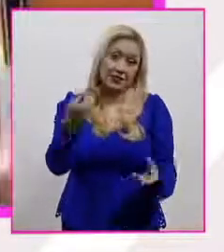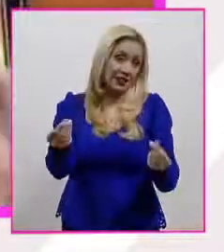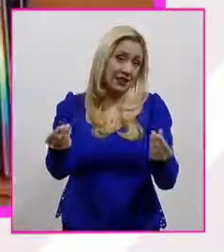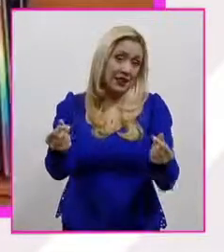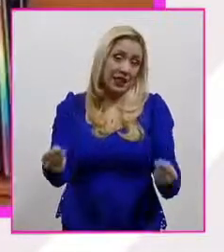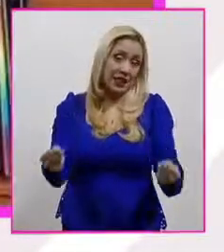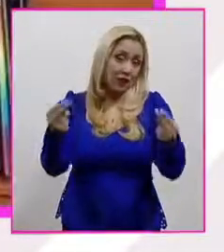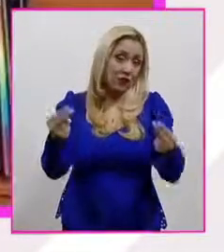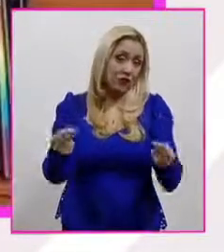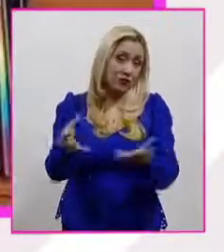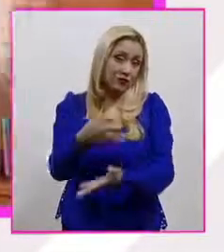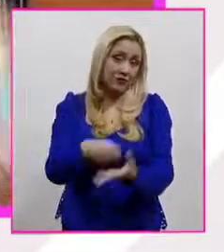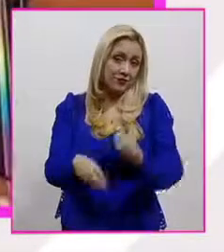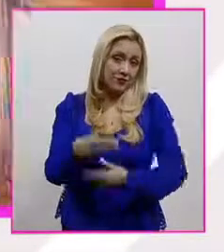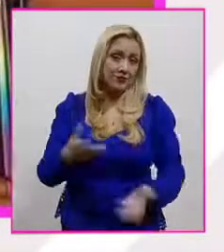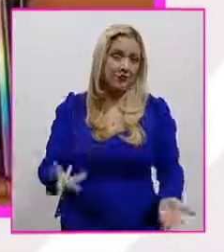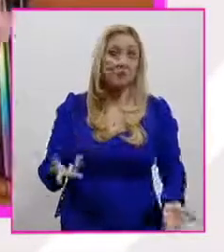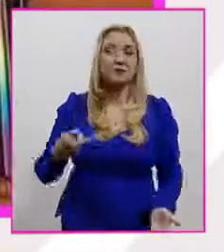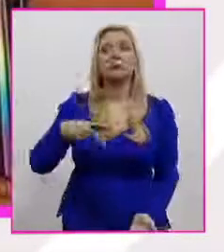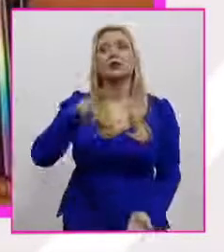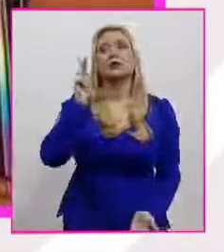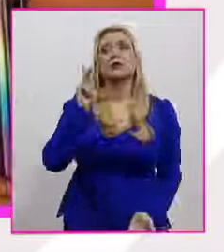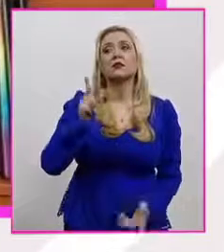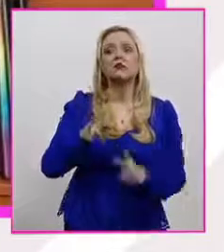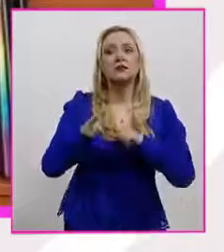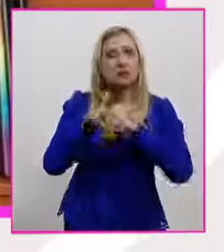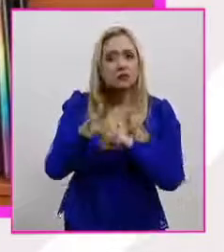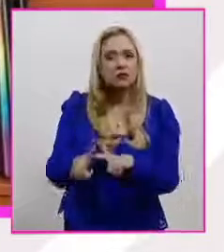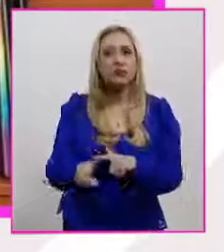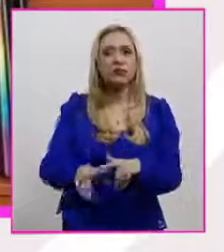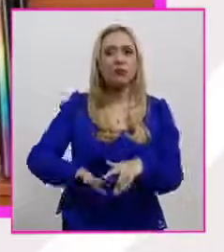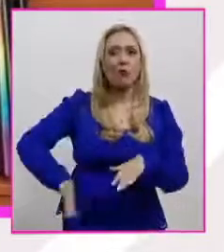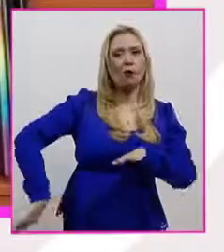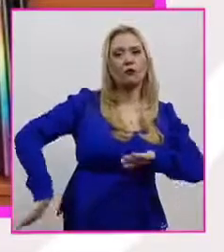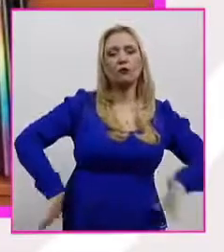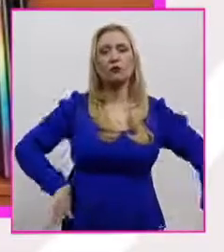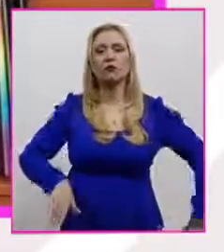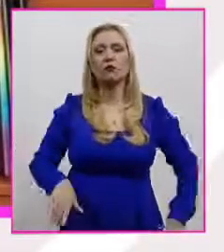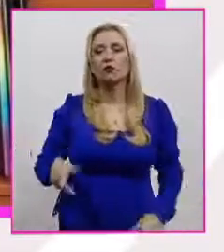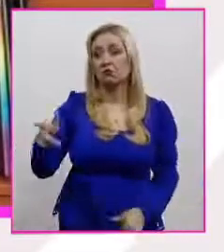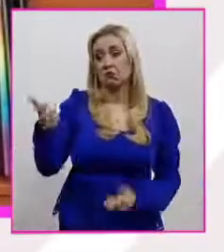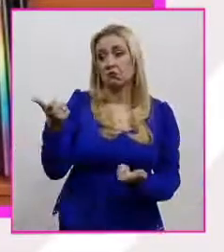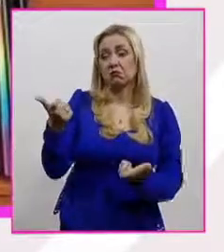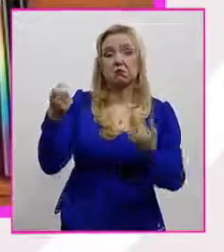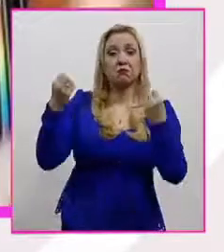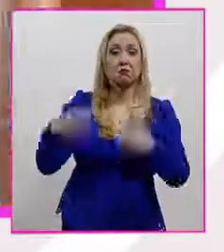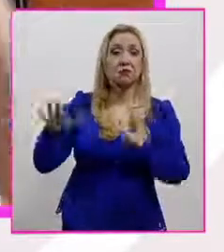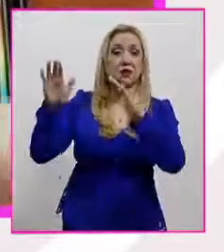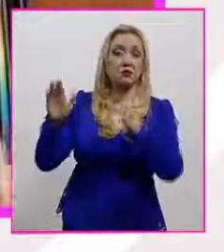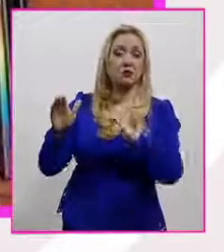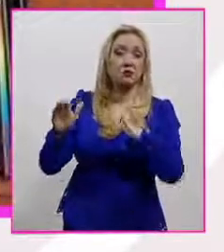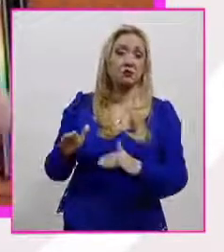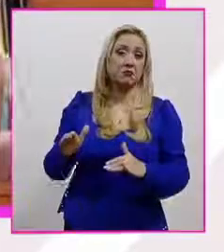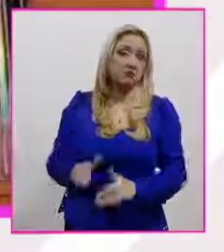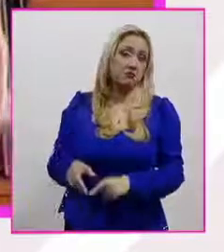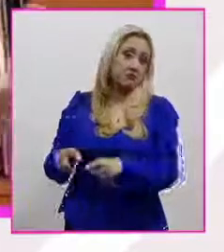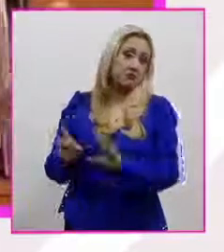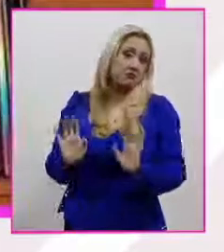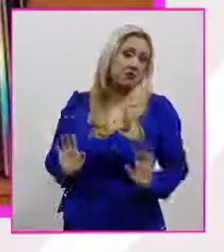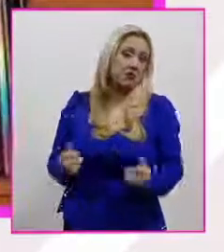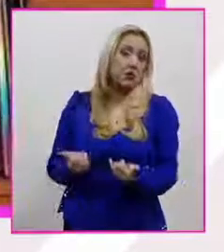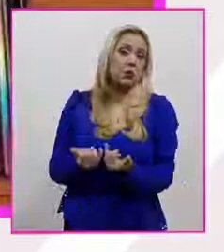¿no? Pero si siguen reproduciendo esta desigualdad, pues al final del día, eso les impacta de